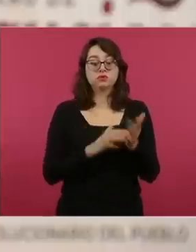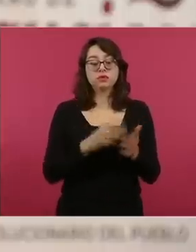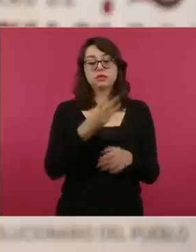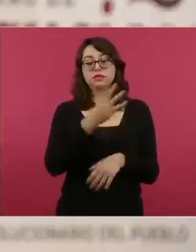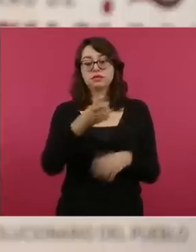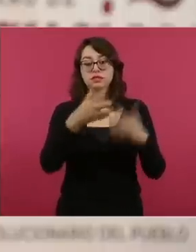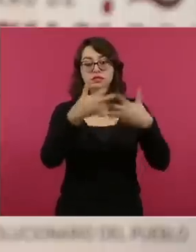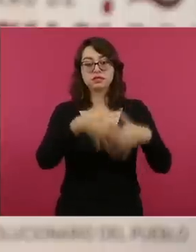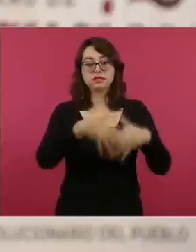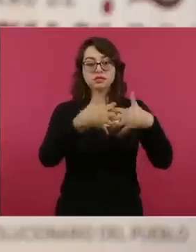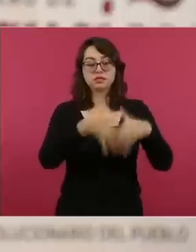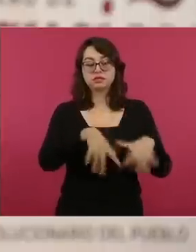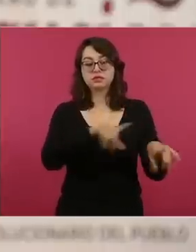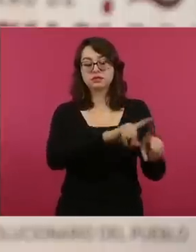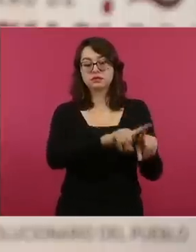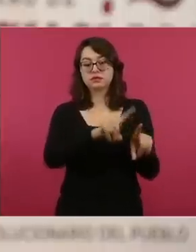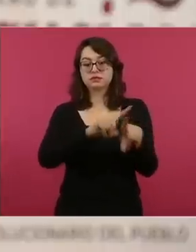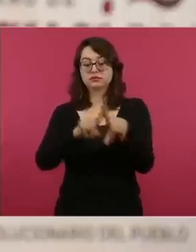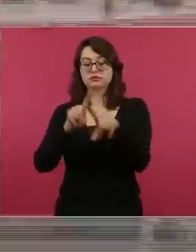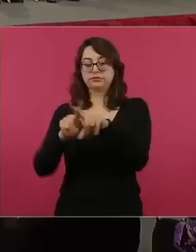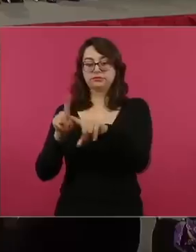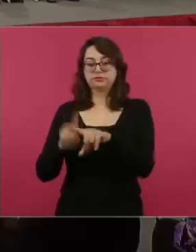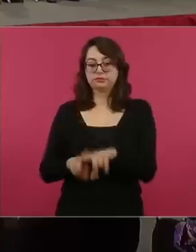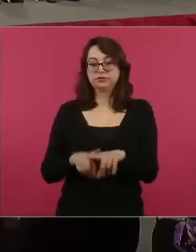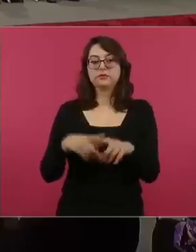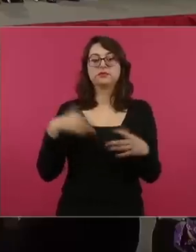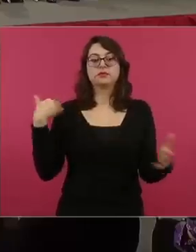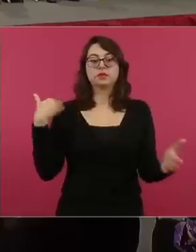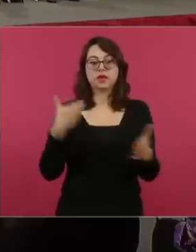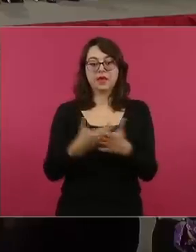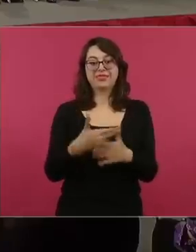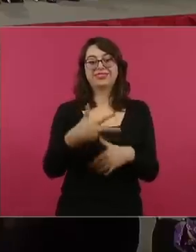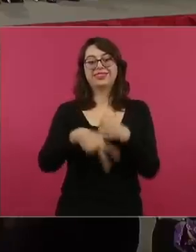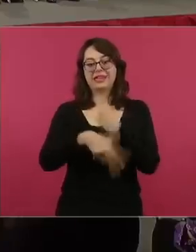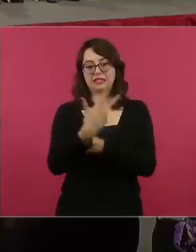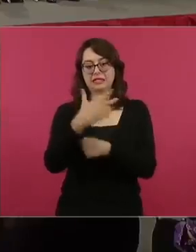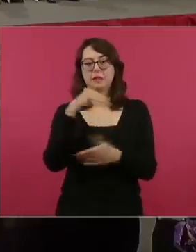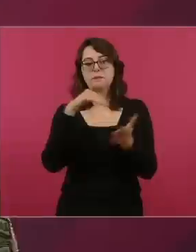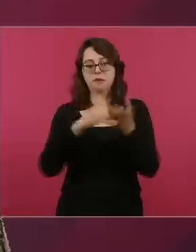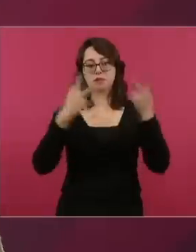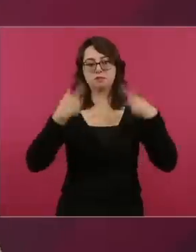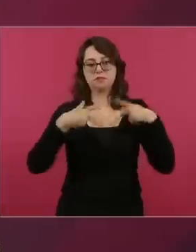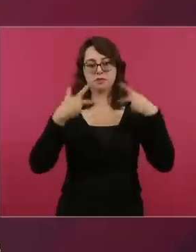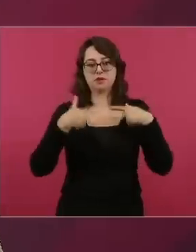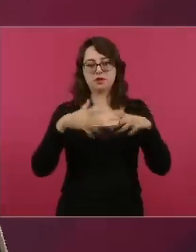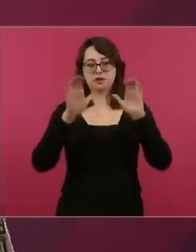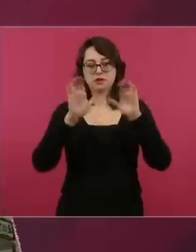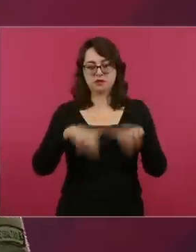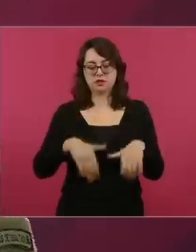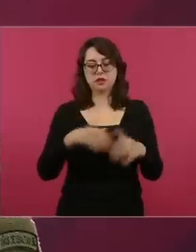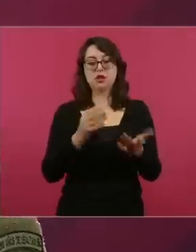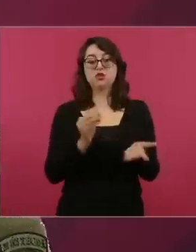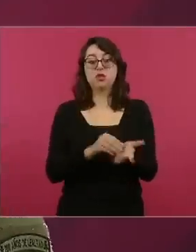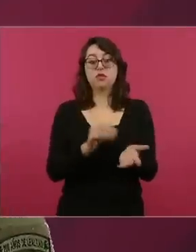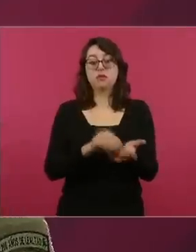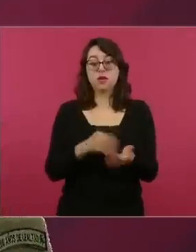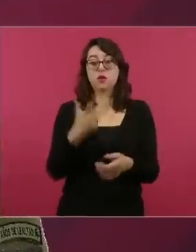pesada y vehículos de apoyo a la construcción y hemos generado más de 13 mil empleos de los cuales vigentes tenemos más de 8 mil.